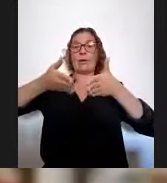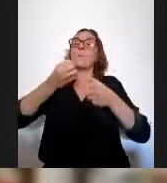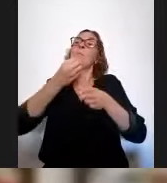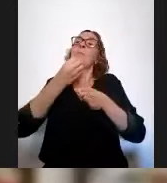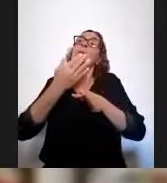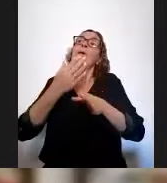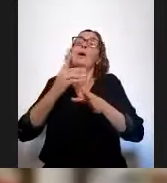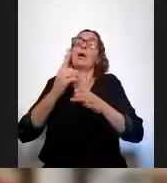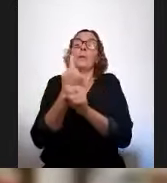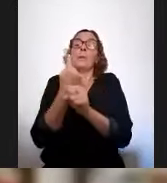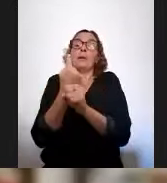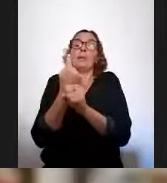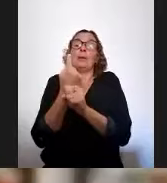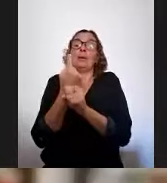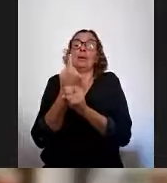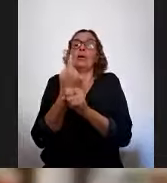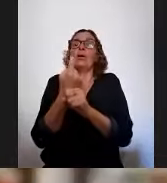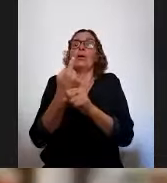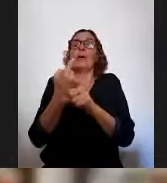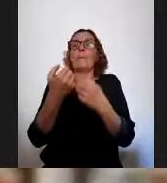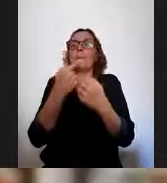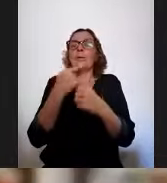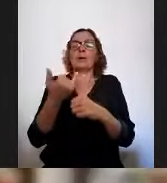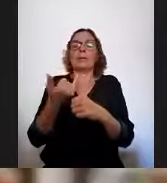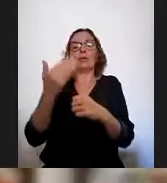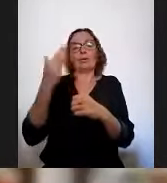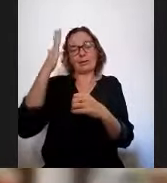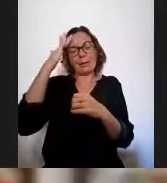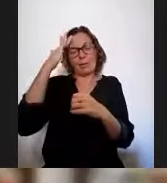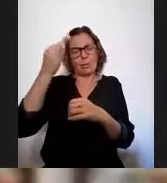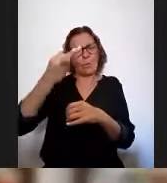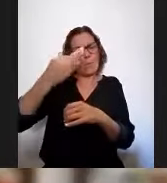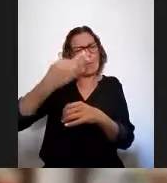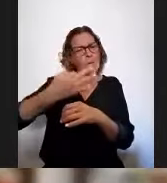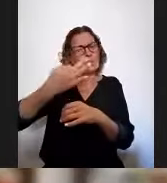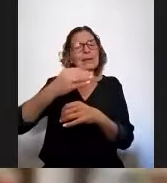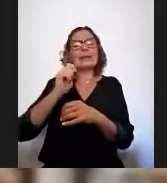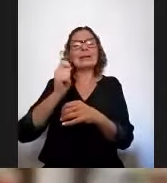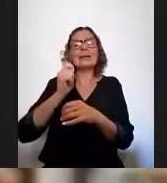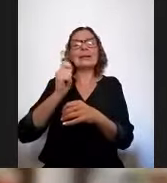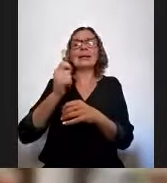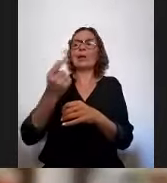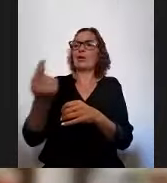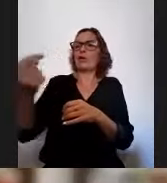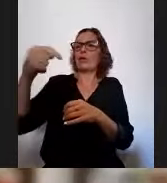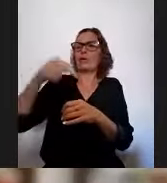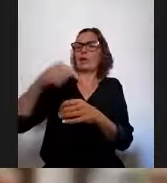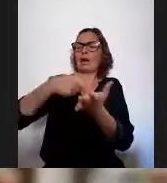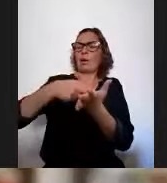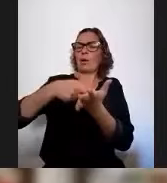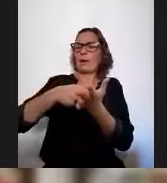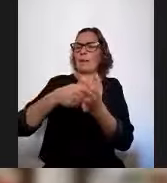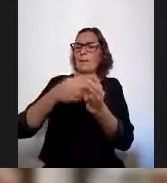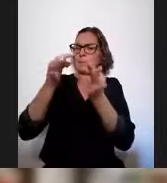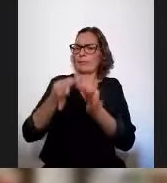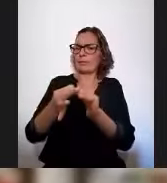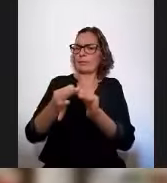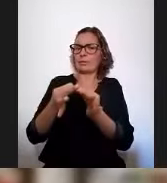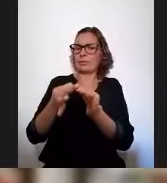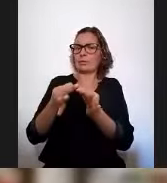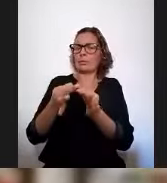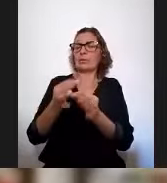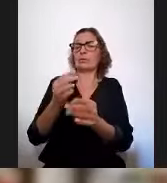primeros pasos, saber muy bien quién es el público objetivo correcto. Uno de